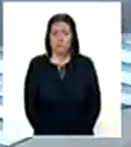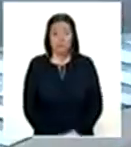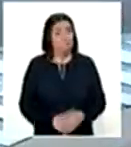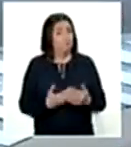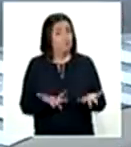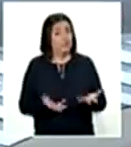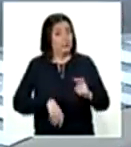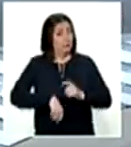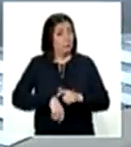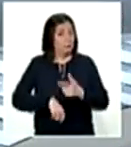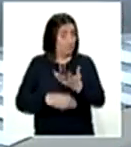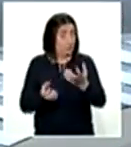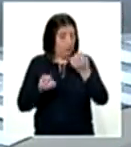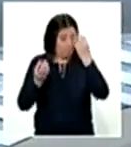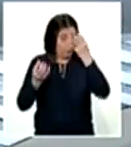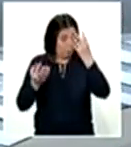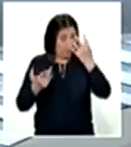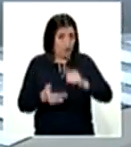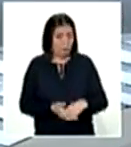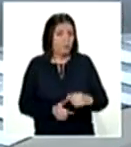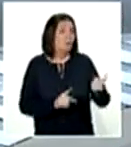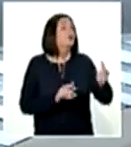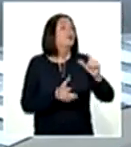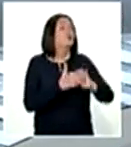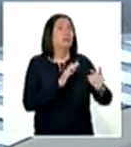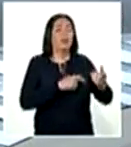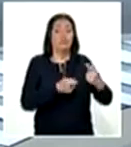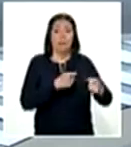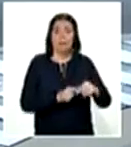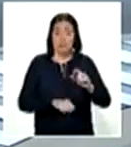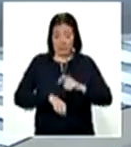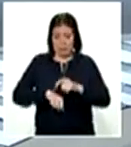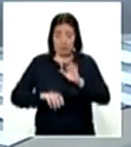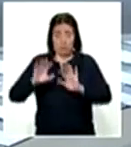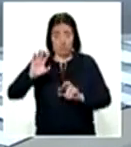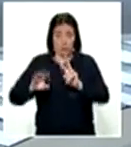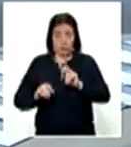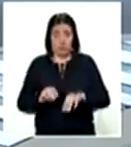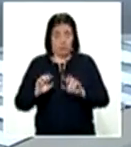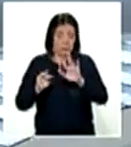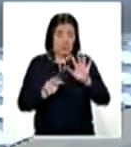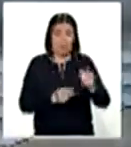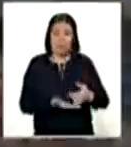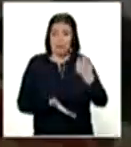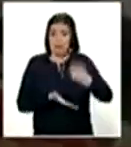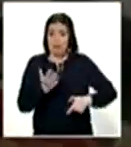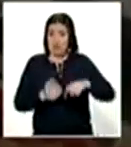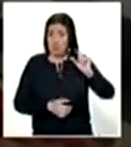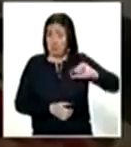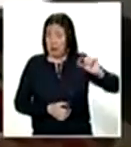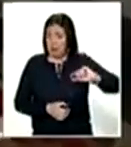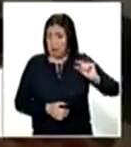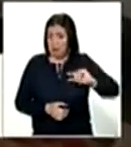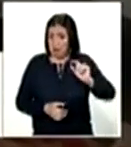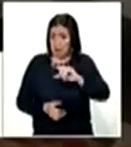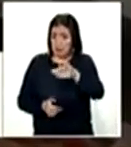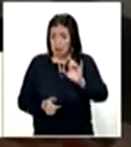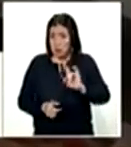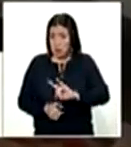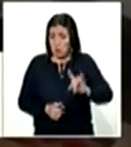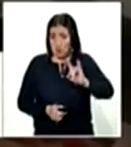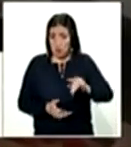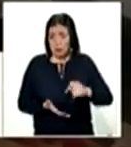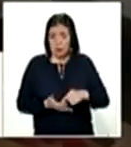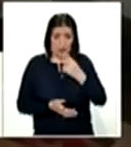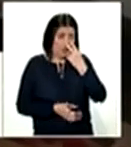Bien, y es momento de ir con el dato de la casera. Es ahora 12:26. Con los precios más baratos de algunos productos que los utilizan más en el